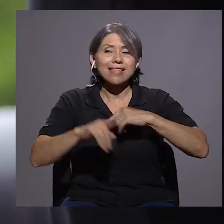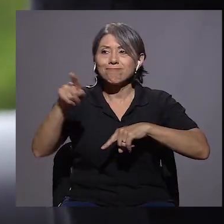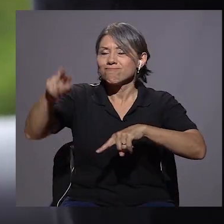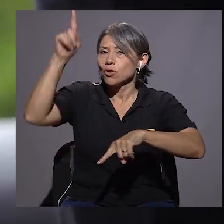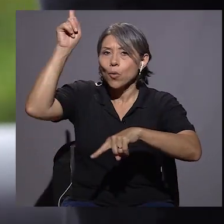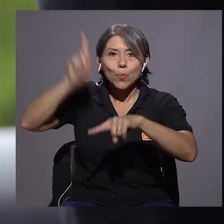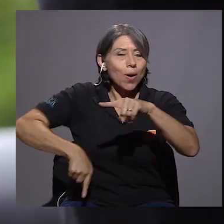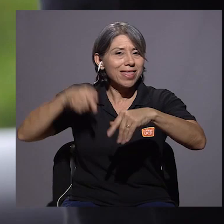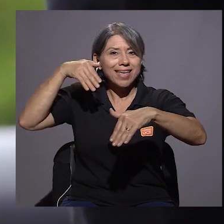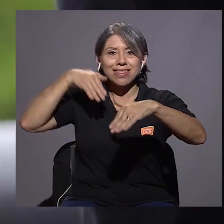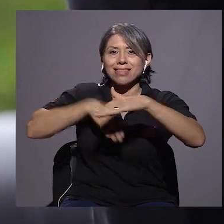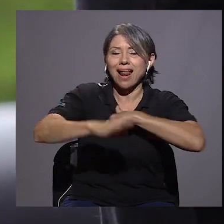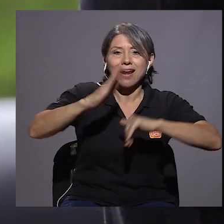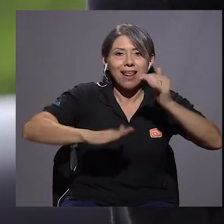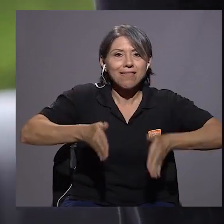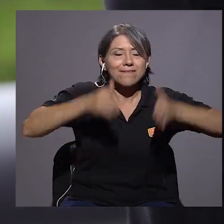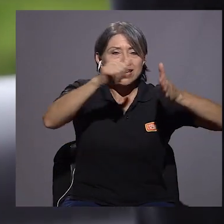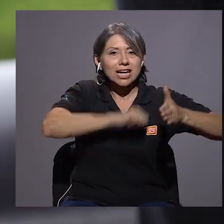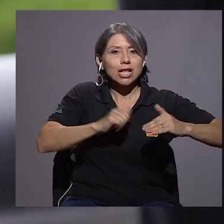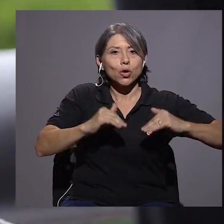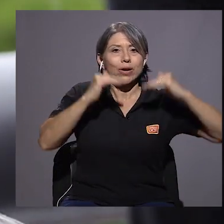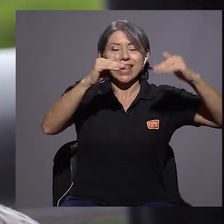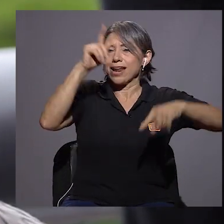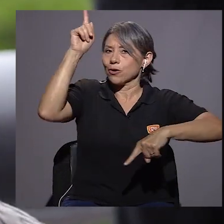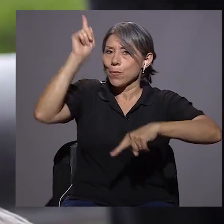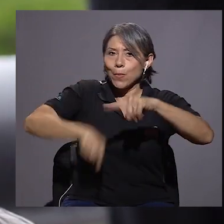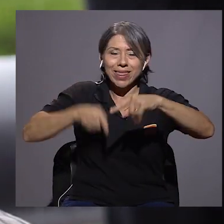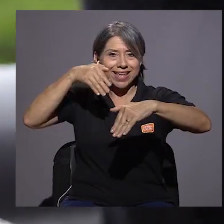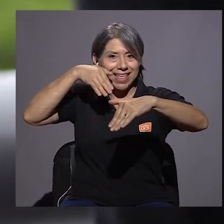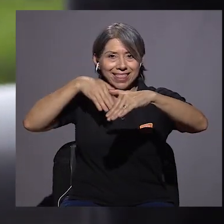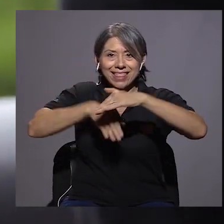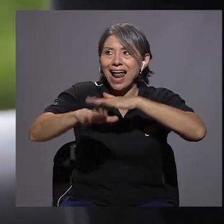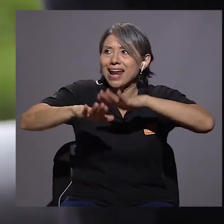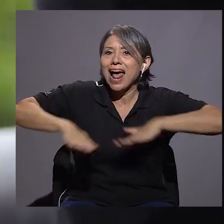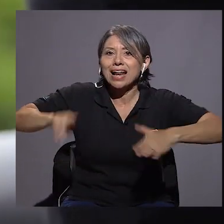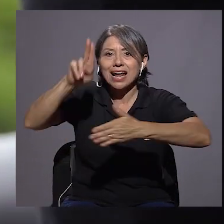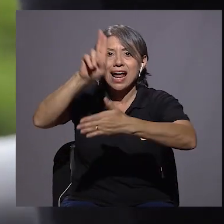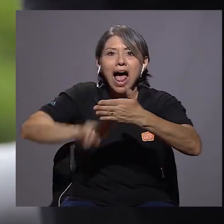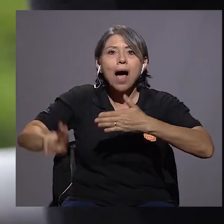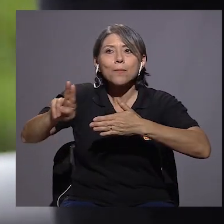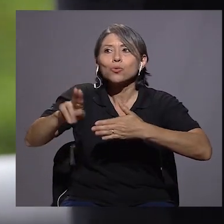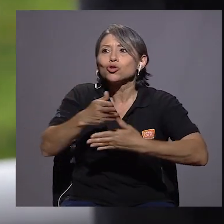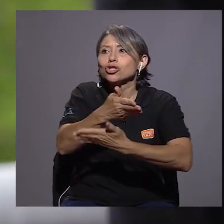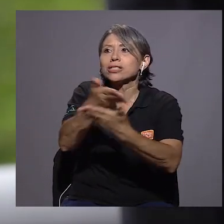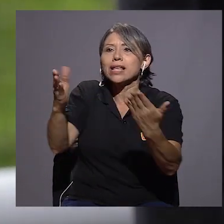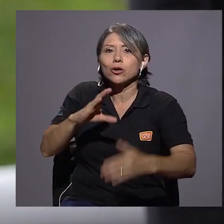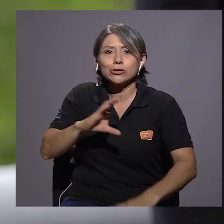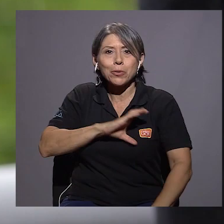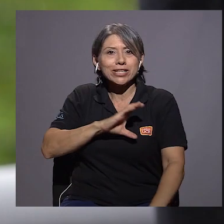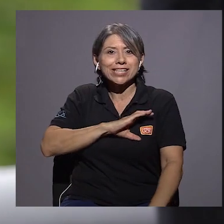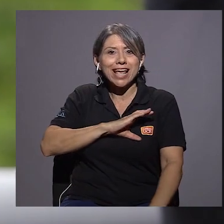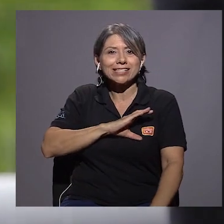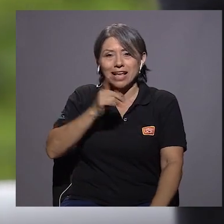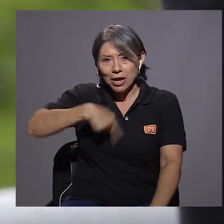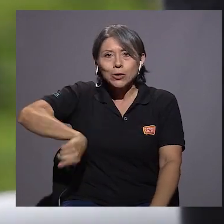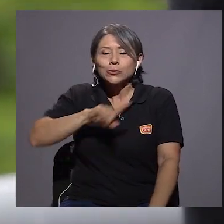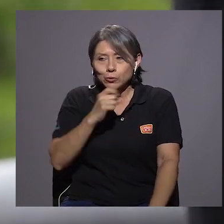Básicamente, no pueden entrar a rectoría, no pueden entrar al campus, señores